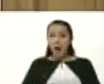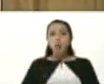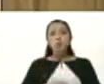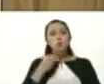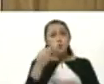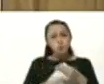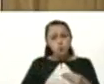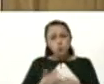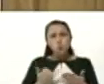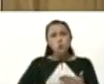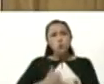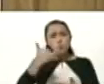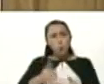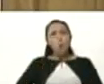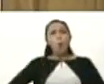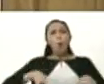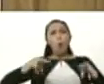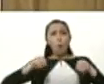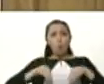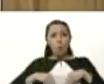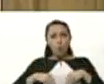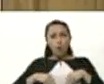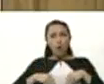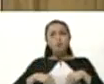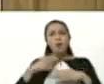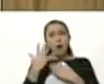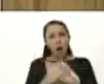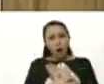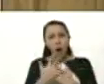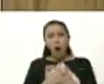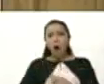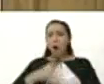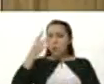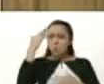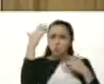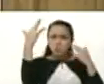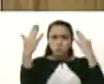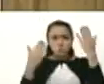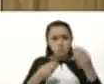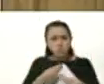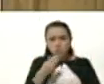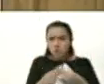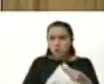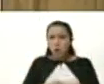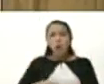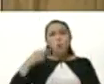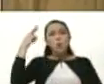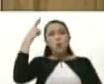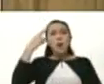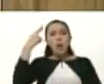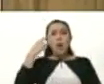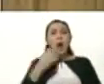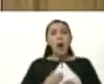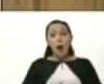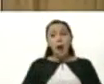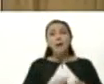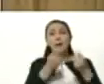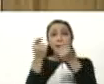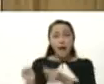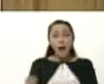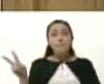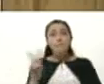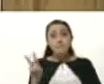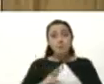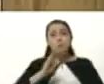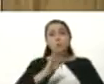un proyecto, acariciaron un sueño, lo hicieron realidad y se lo entregaron a Venezuela en